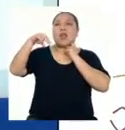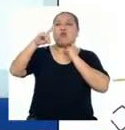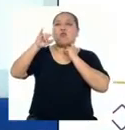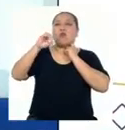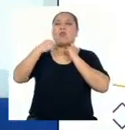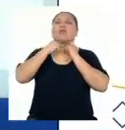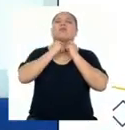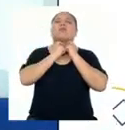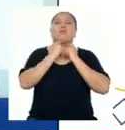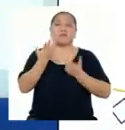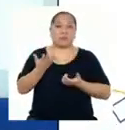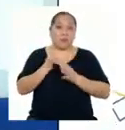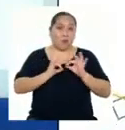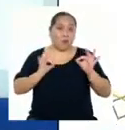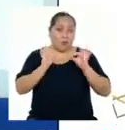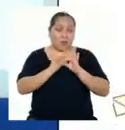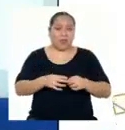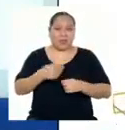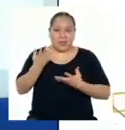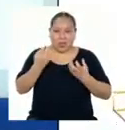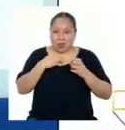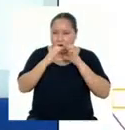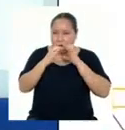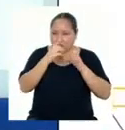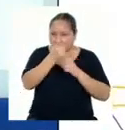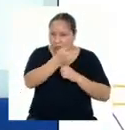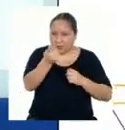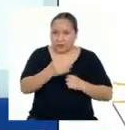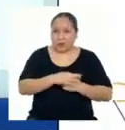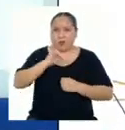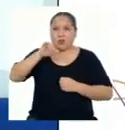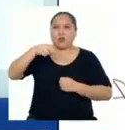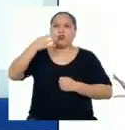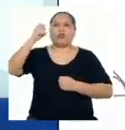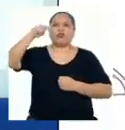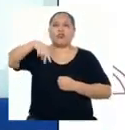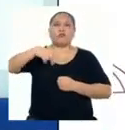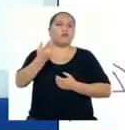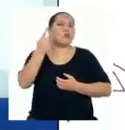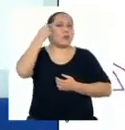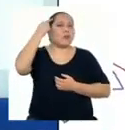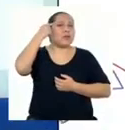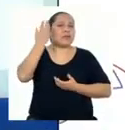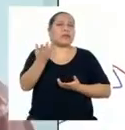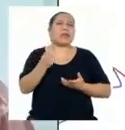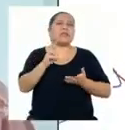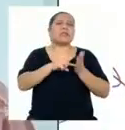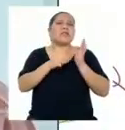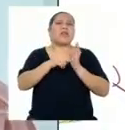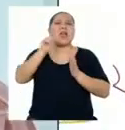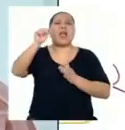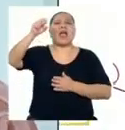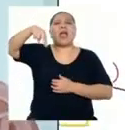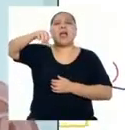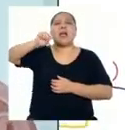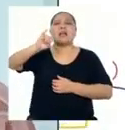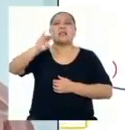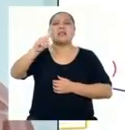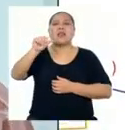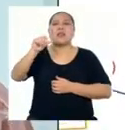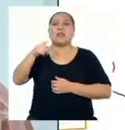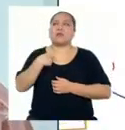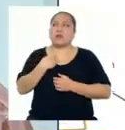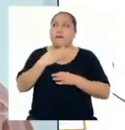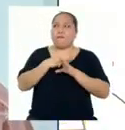que habita nuestro cuerpo, quiero conversar con ustedes. Tú, John, ¿qué crees que es la ansiedad? La ansiedad es un